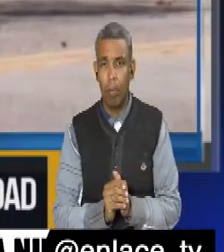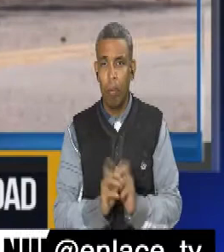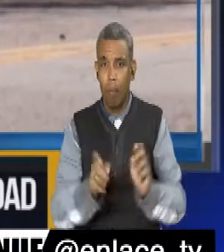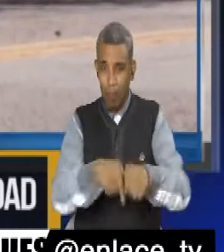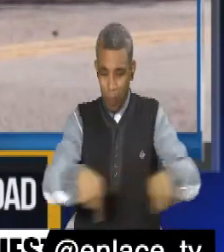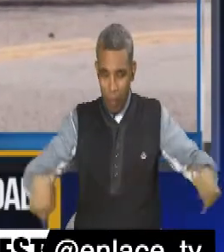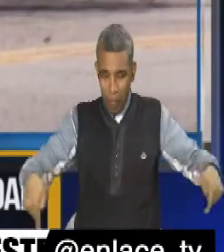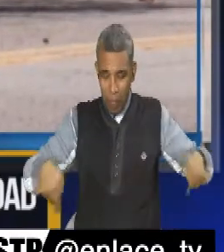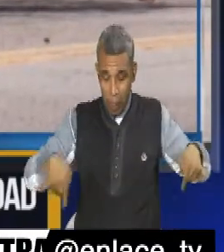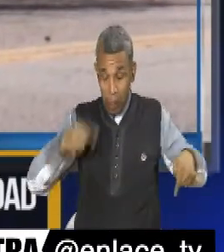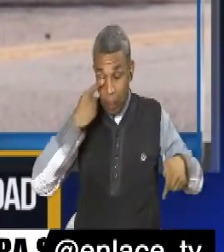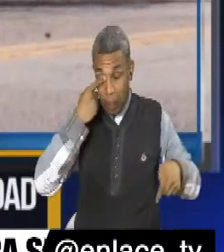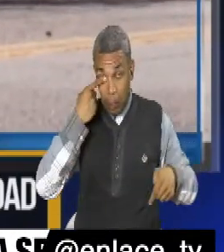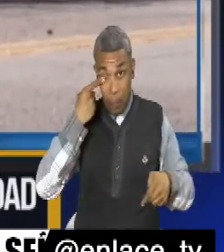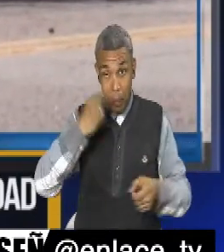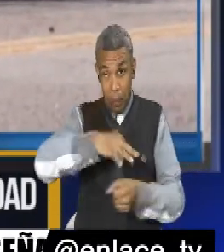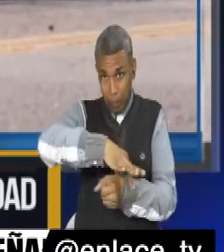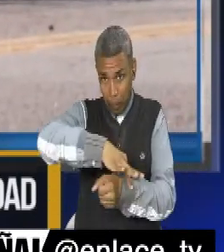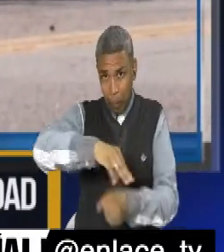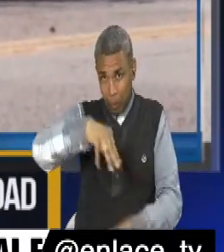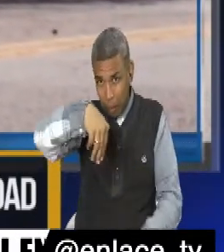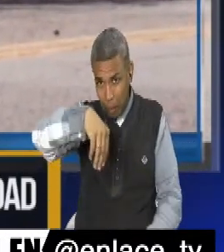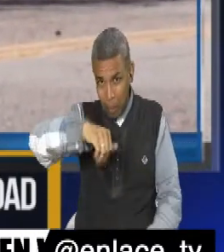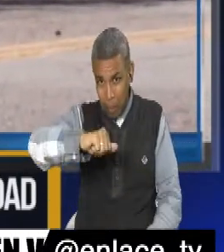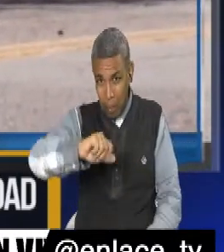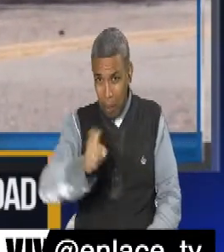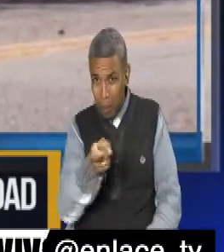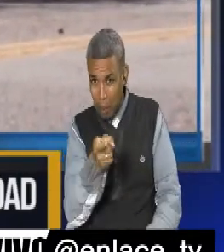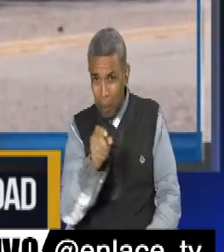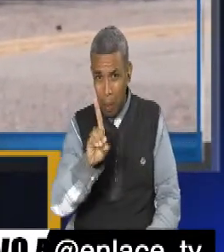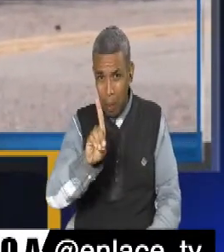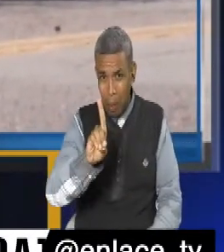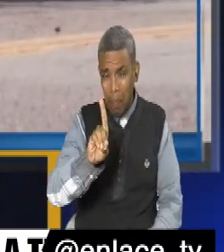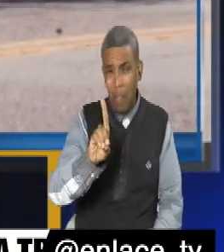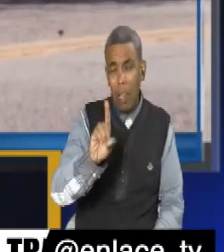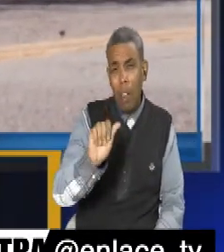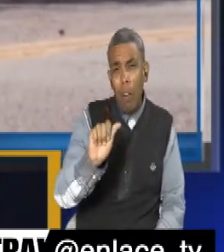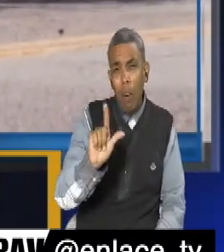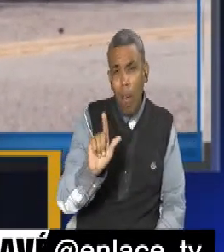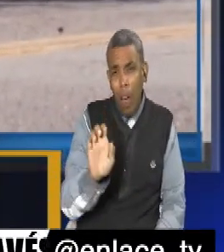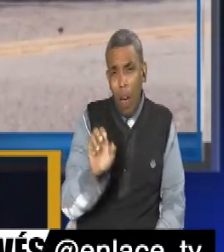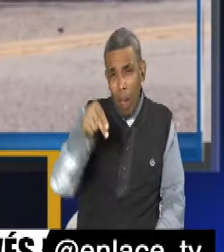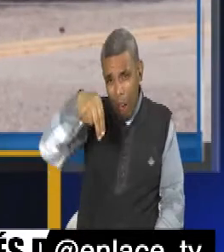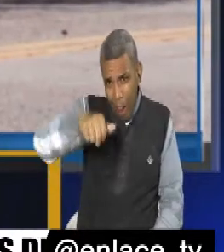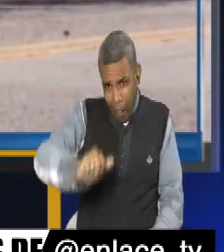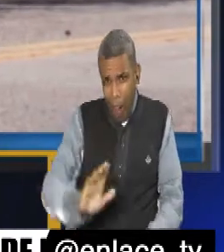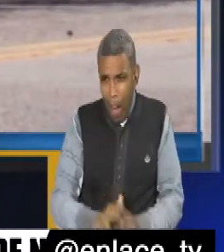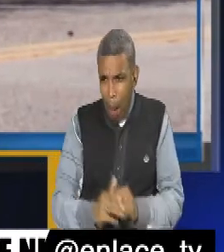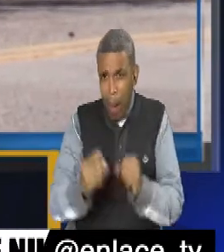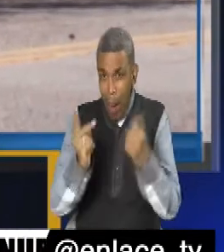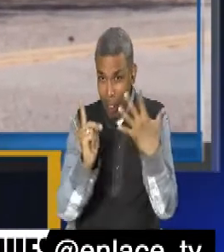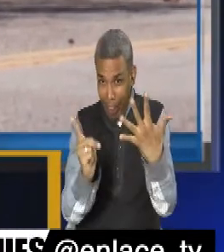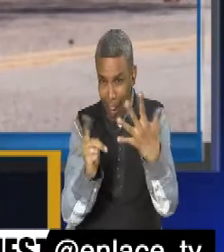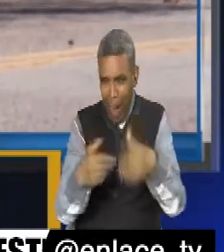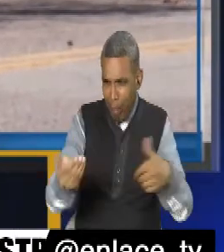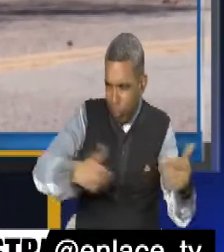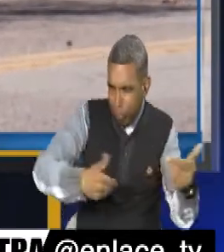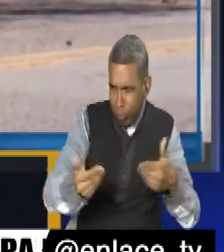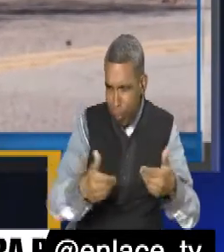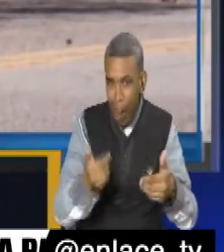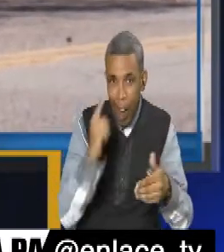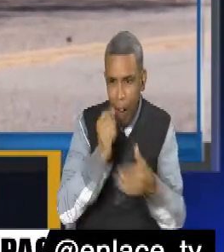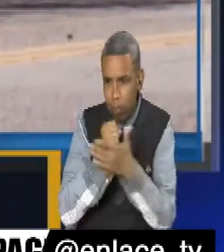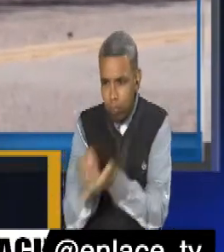Magdalena. De esos 6 pacientes que entraron a La Magdalena, un paciente desafortunadamente falleció. 2 pacientes hoy están